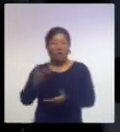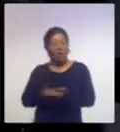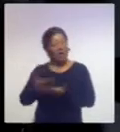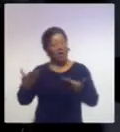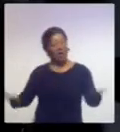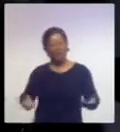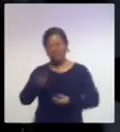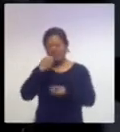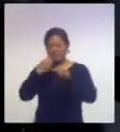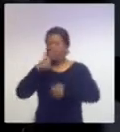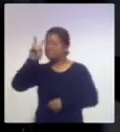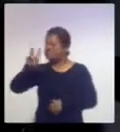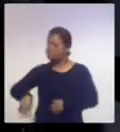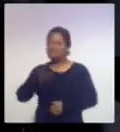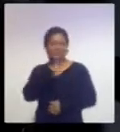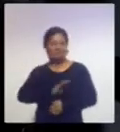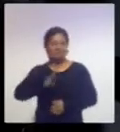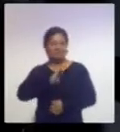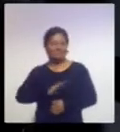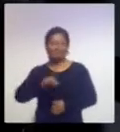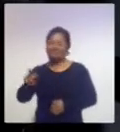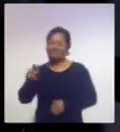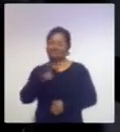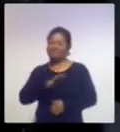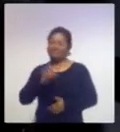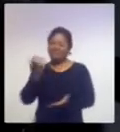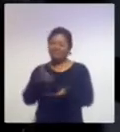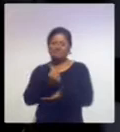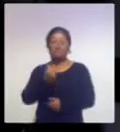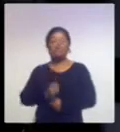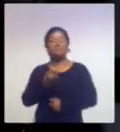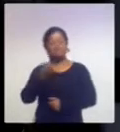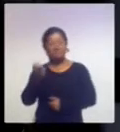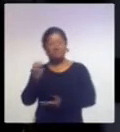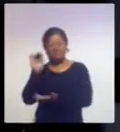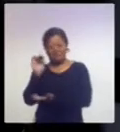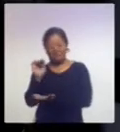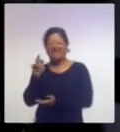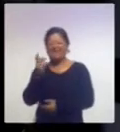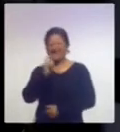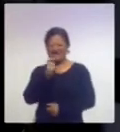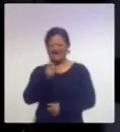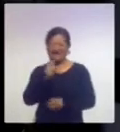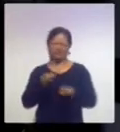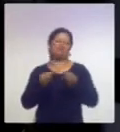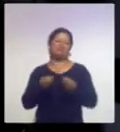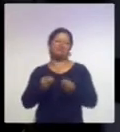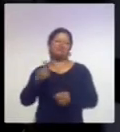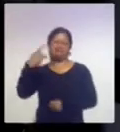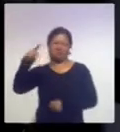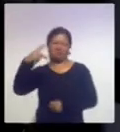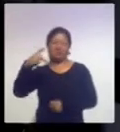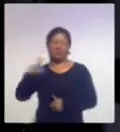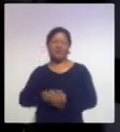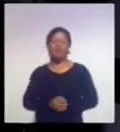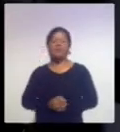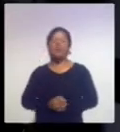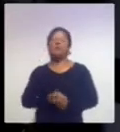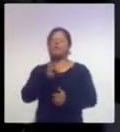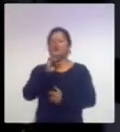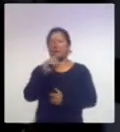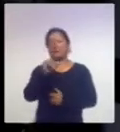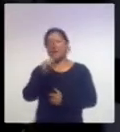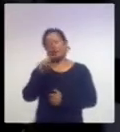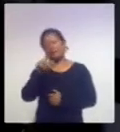verdad, felicidades, enhorabuena por este triunfo, estos premios que significan mucho, por supuesto, para ustedes, para el Icatlax, para